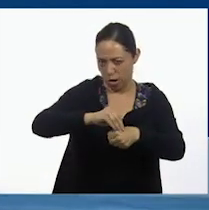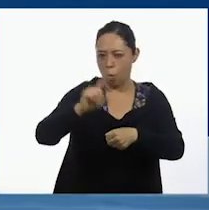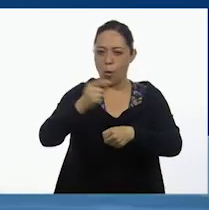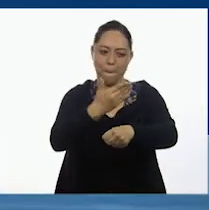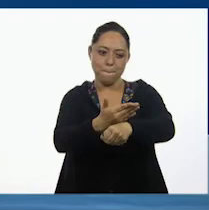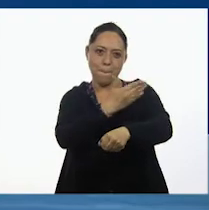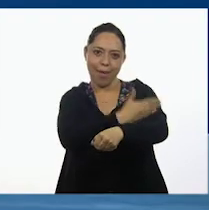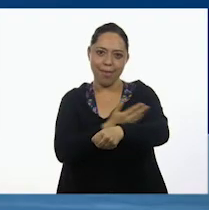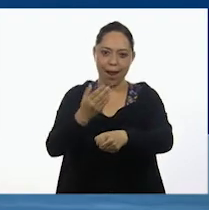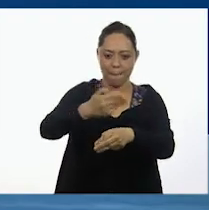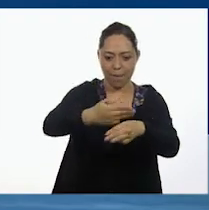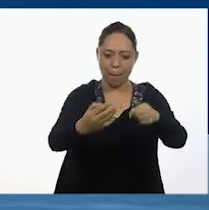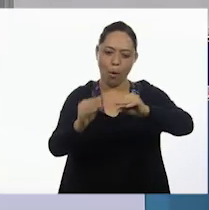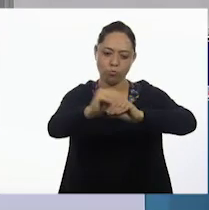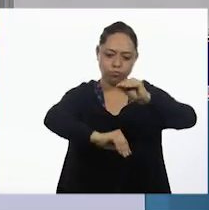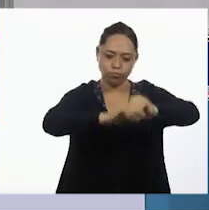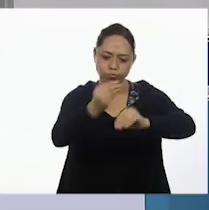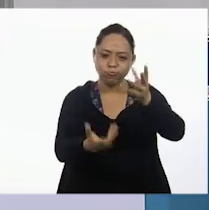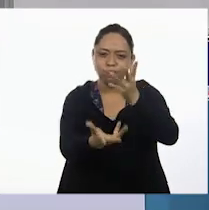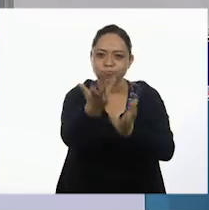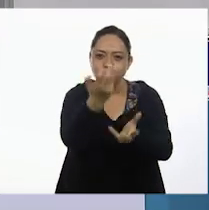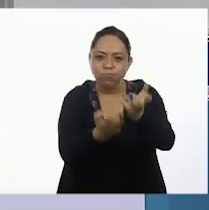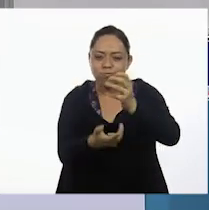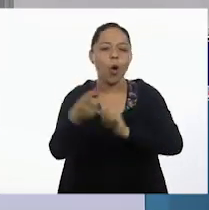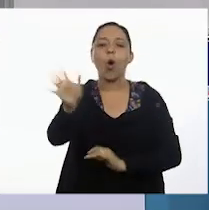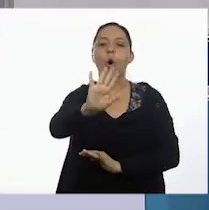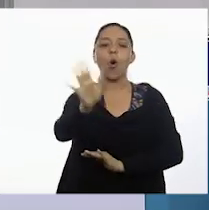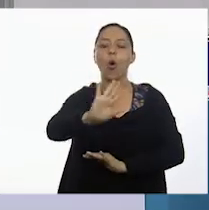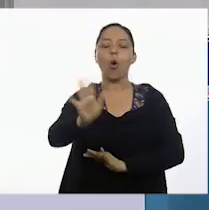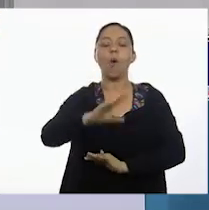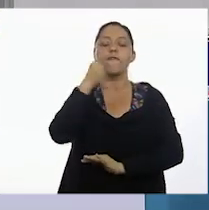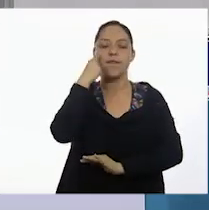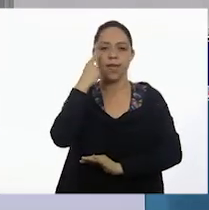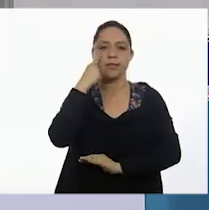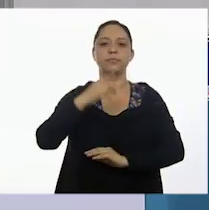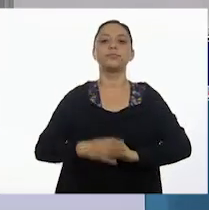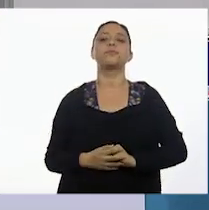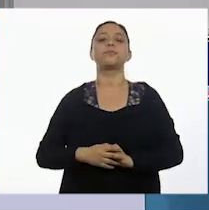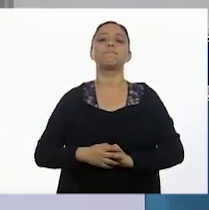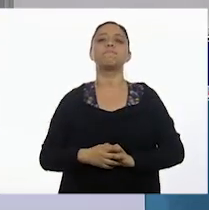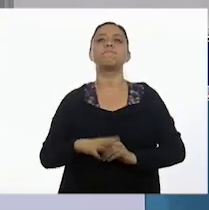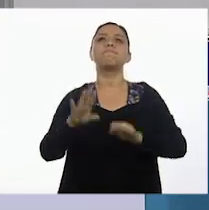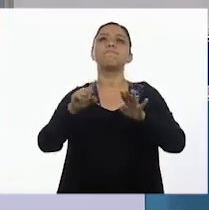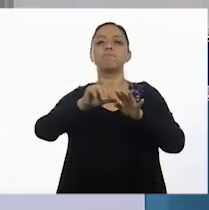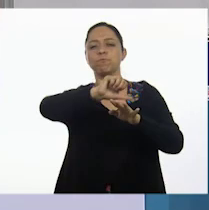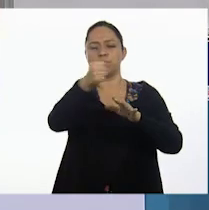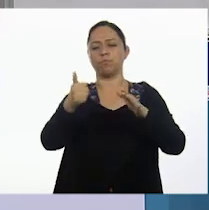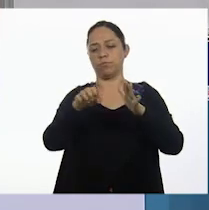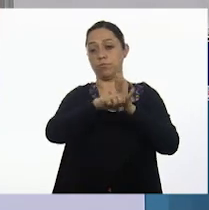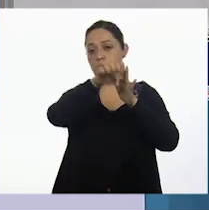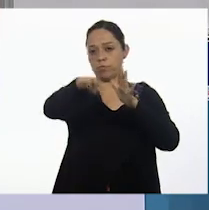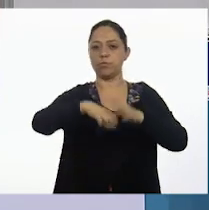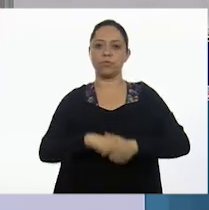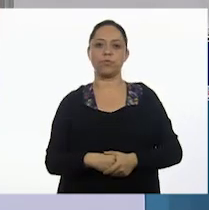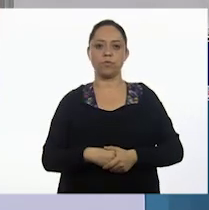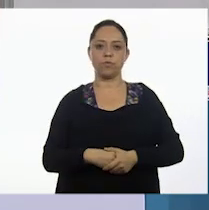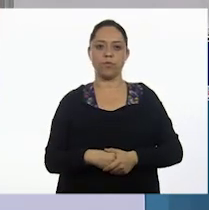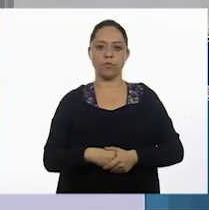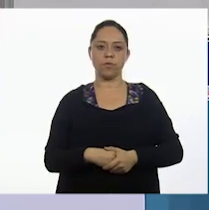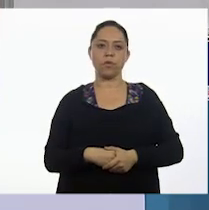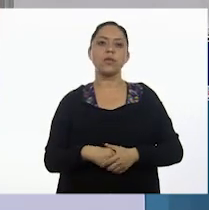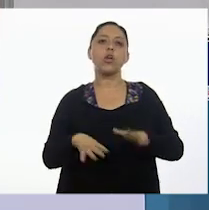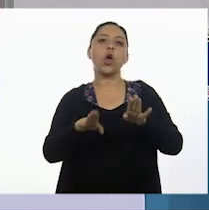de contar la leyenda. No, mira, a lo que me refiero es a otros elementos. Mira, un ejemplo es el